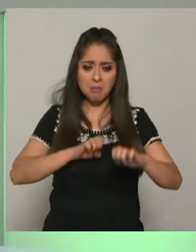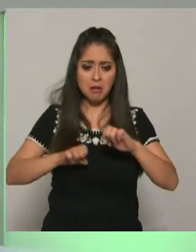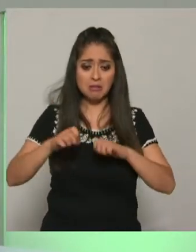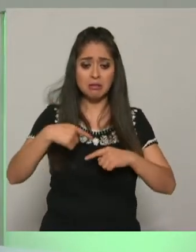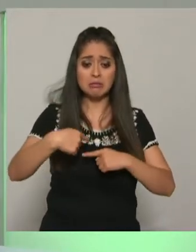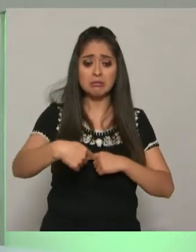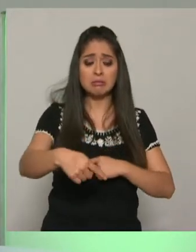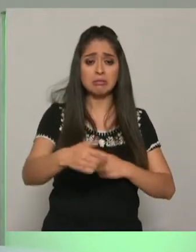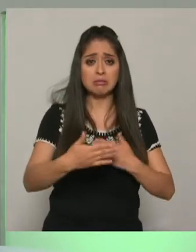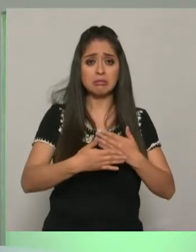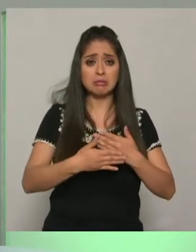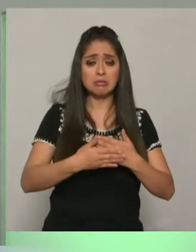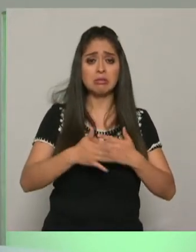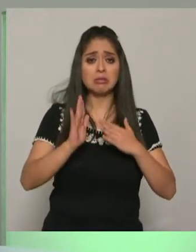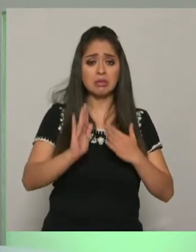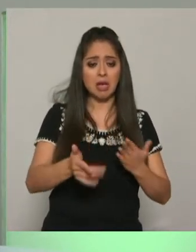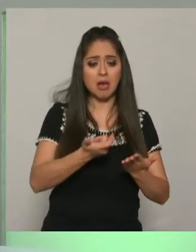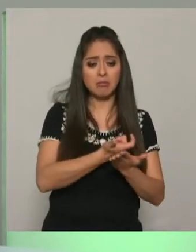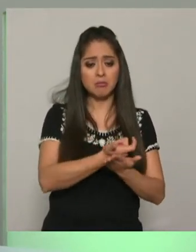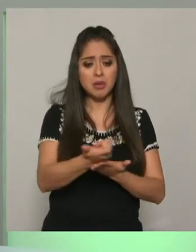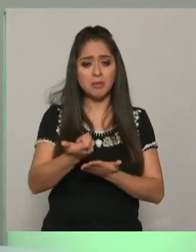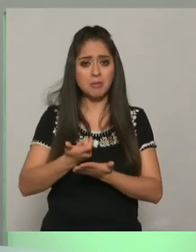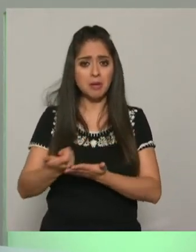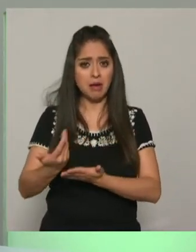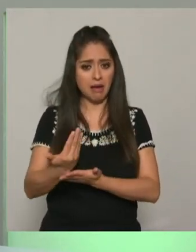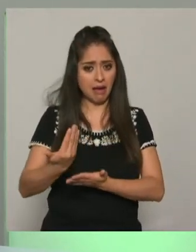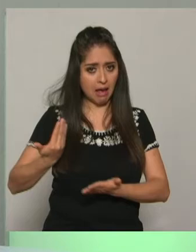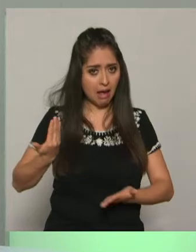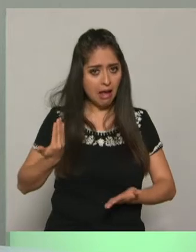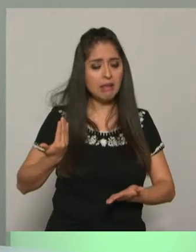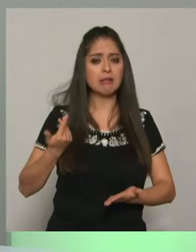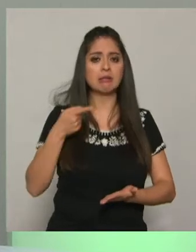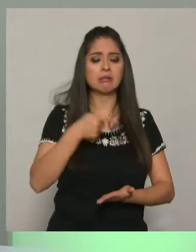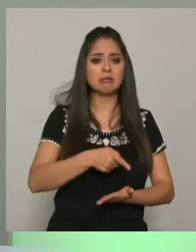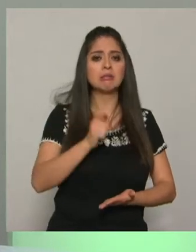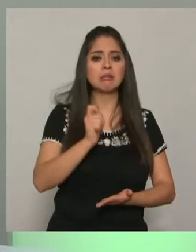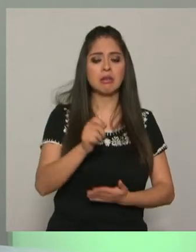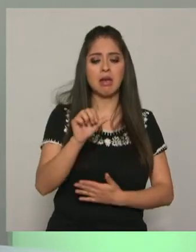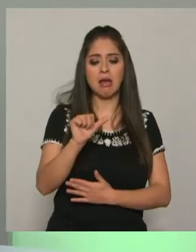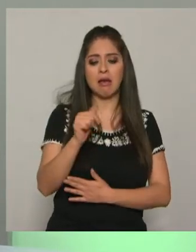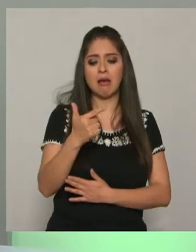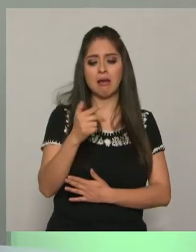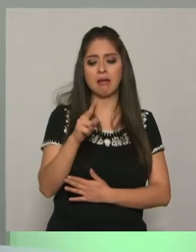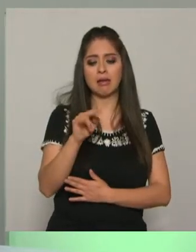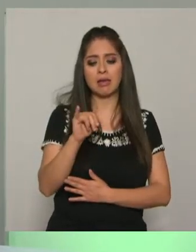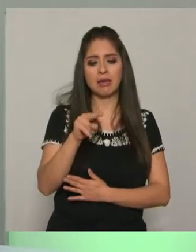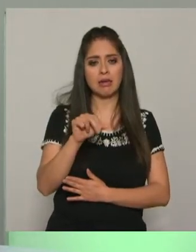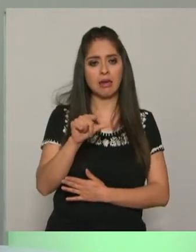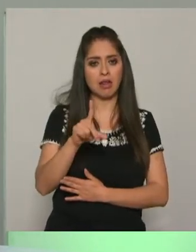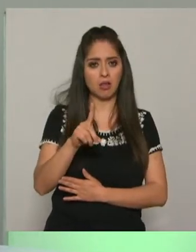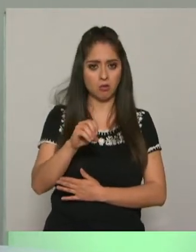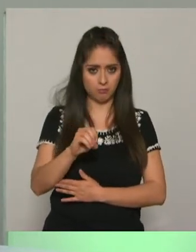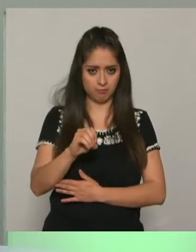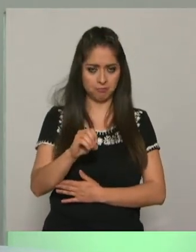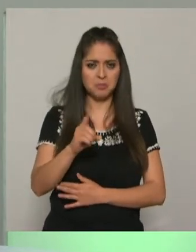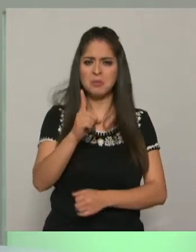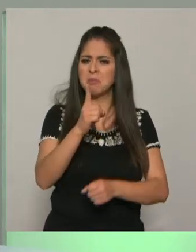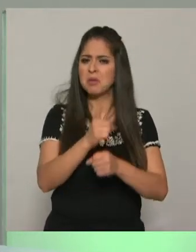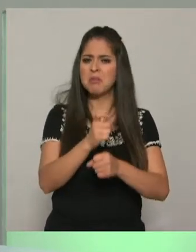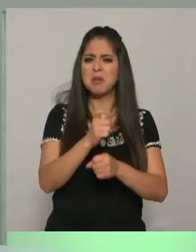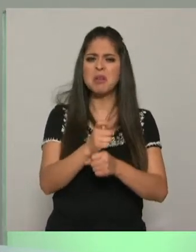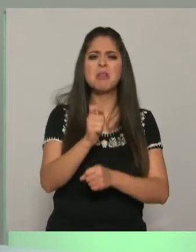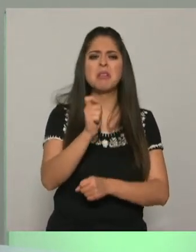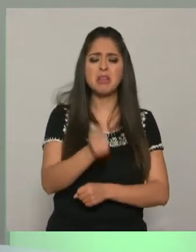estos anticipos, estos adelantos del aguinaldo. Entonces, lo primero es, el dinero